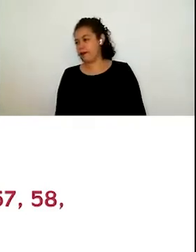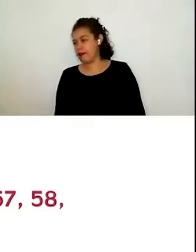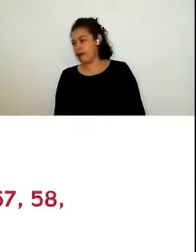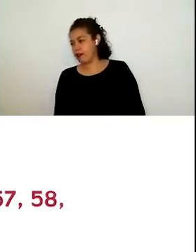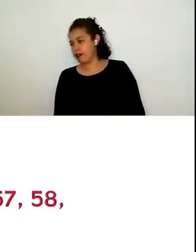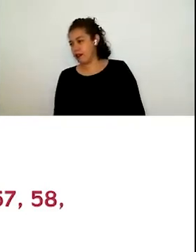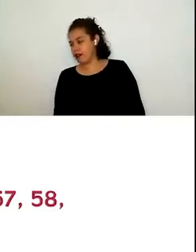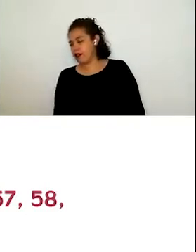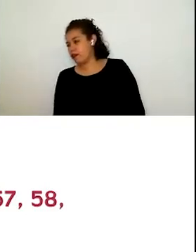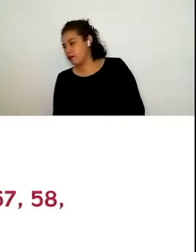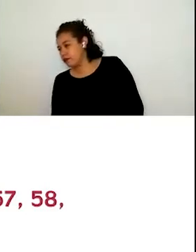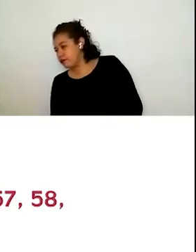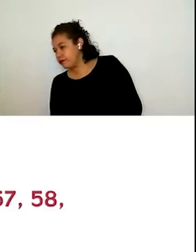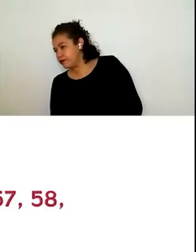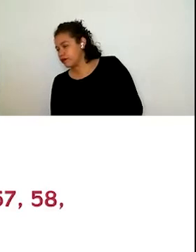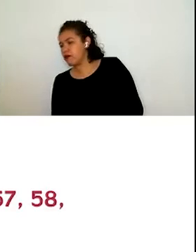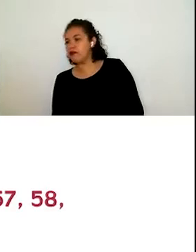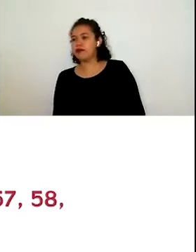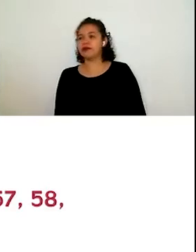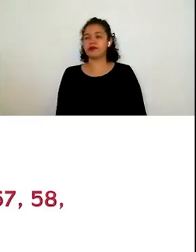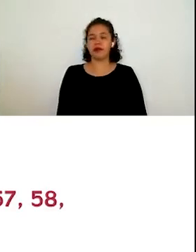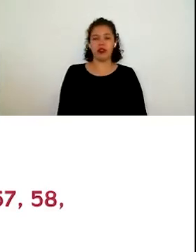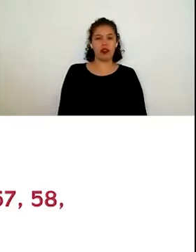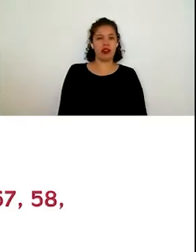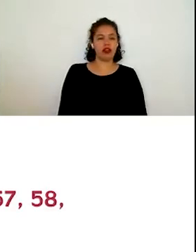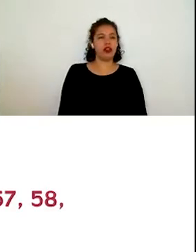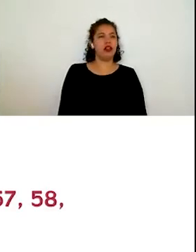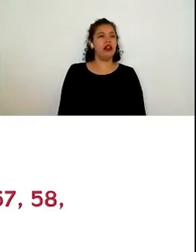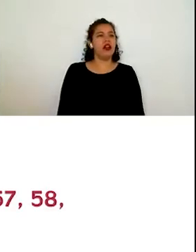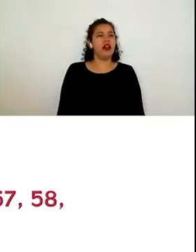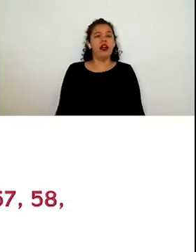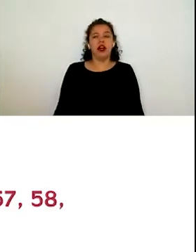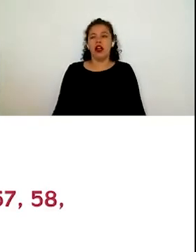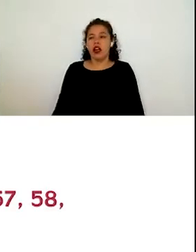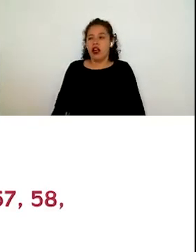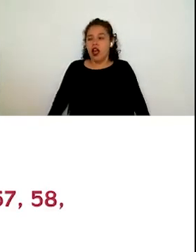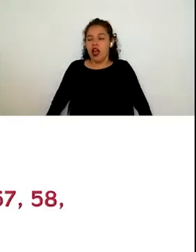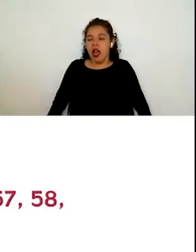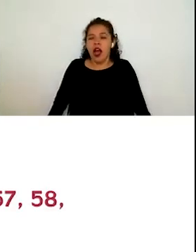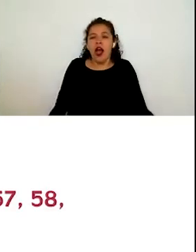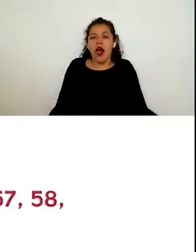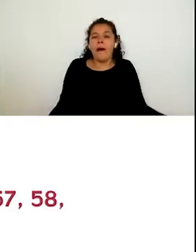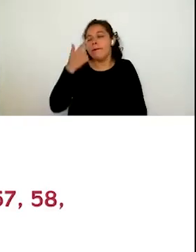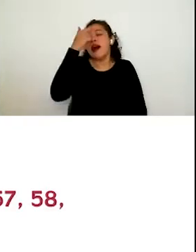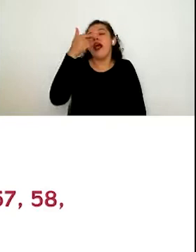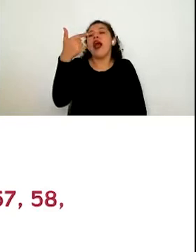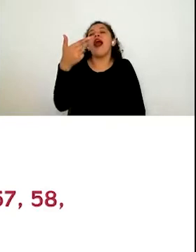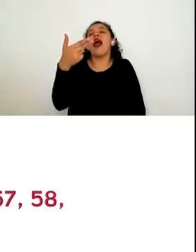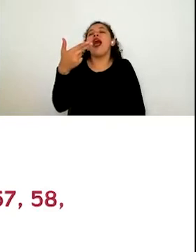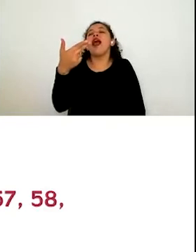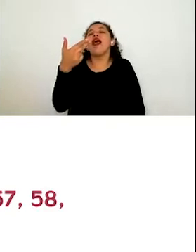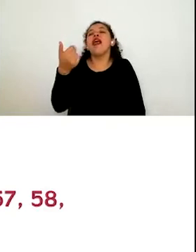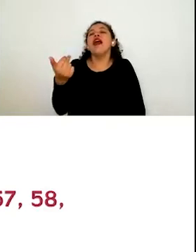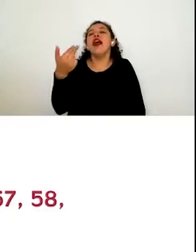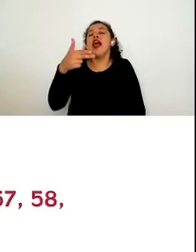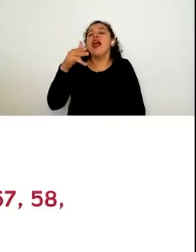Los patronos tampoco pueden cancelar las hipotecas a favor de la institución cuando los términos y